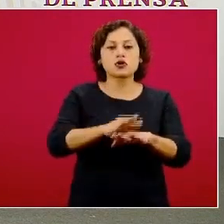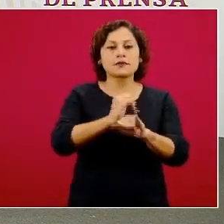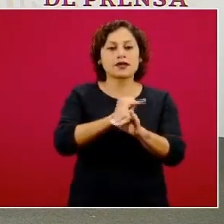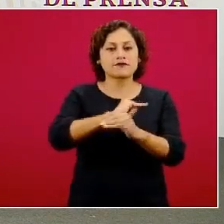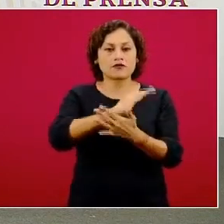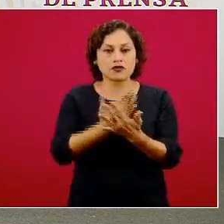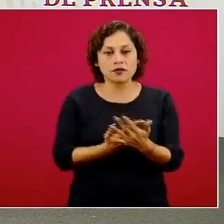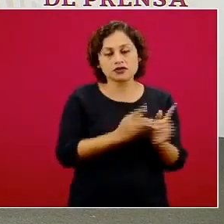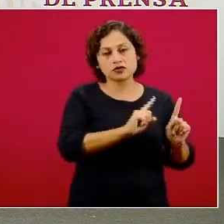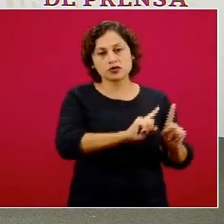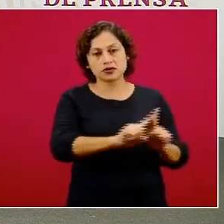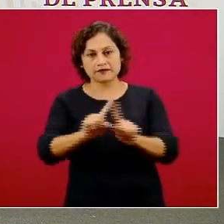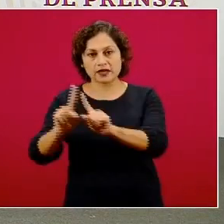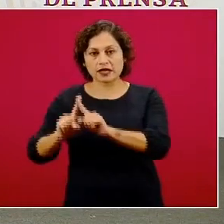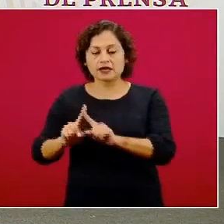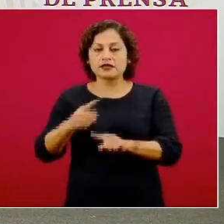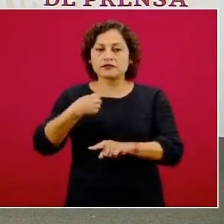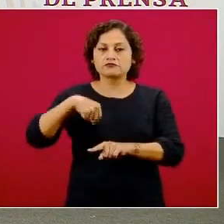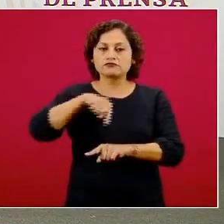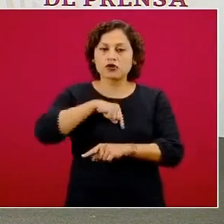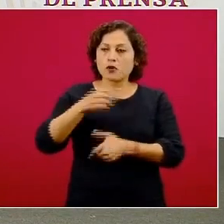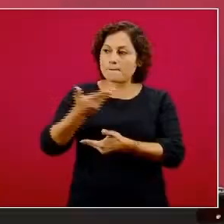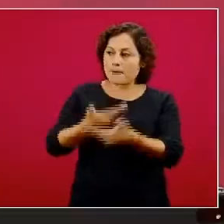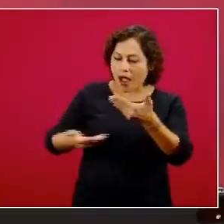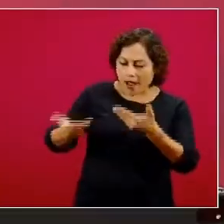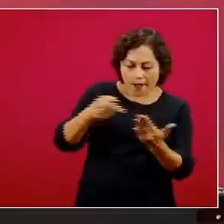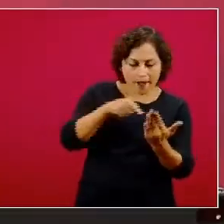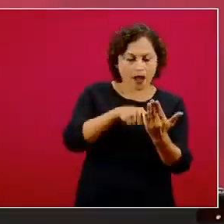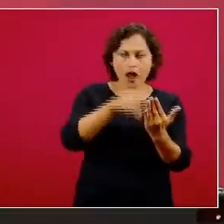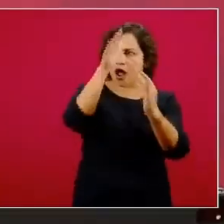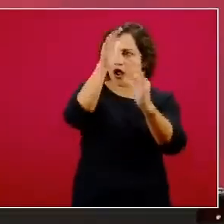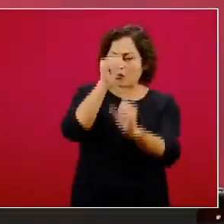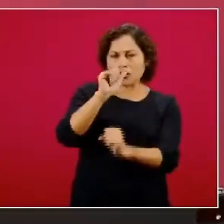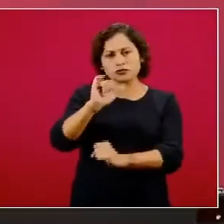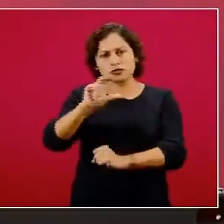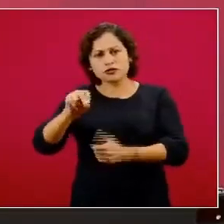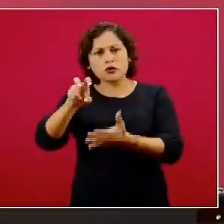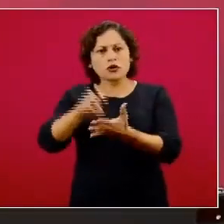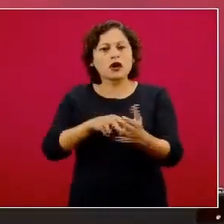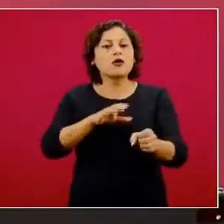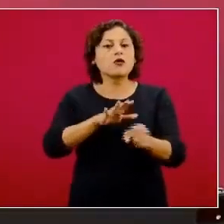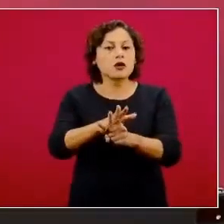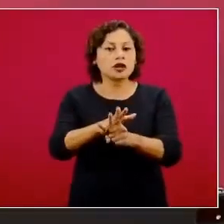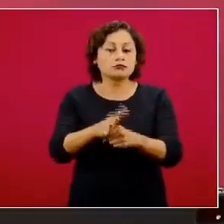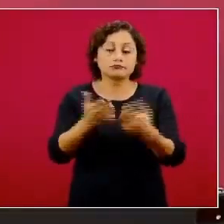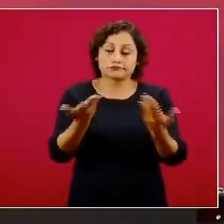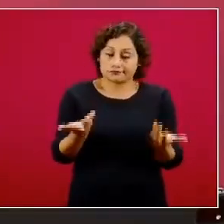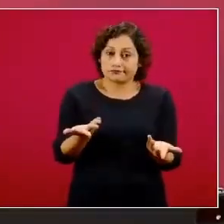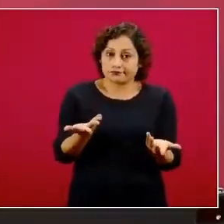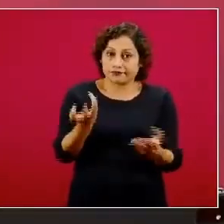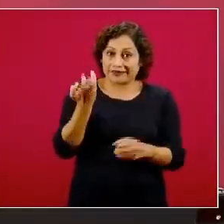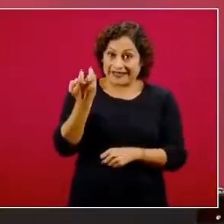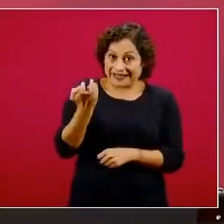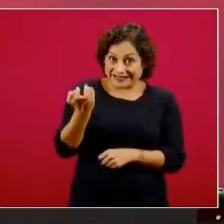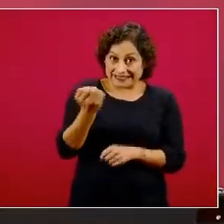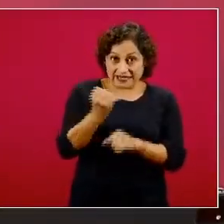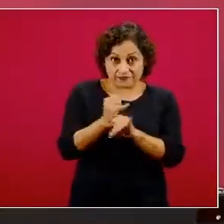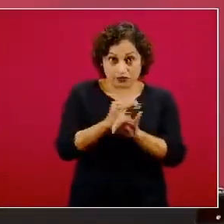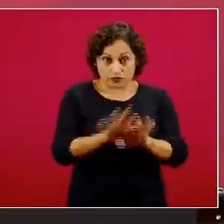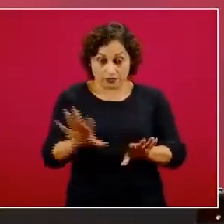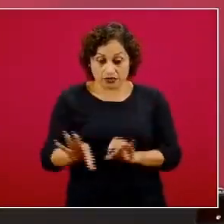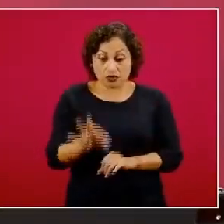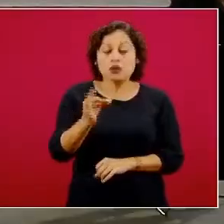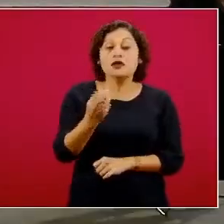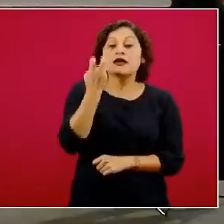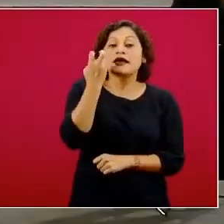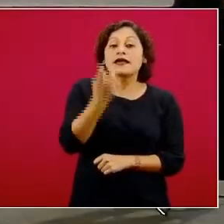reportes, si estamos de acuerdo o no, qué quisiéramos cambiar, etcétera. Y uno de ellos es sobre la evaluación